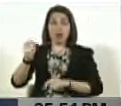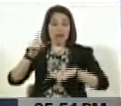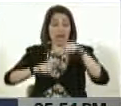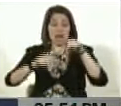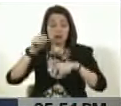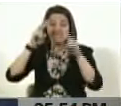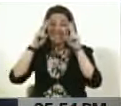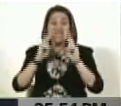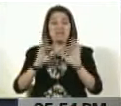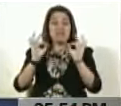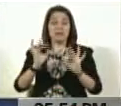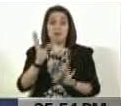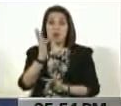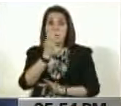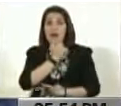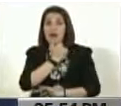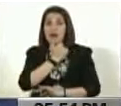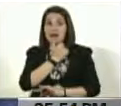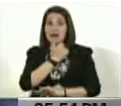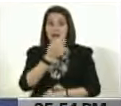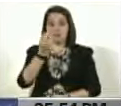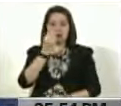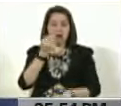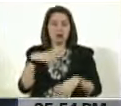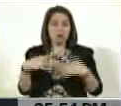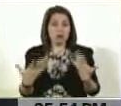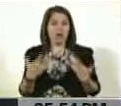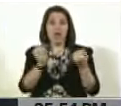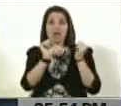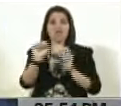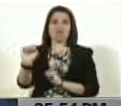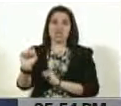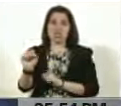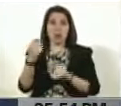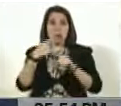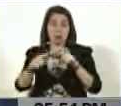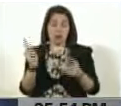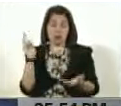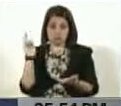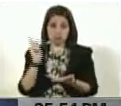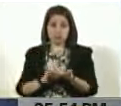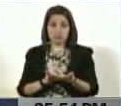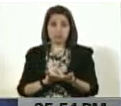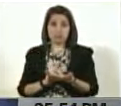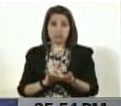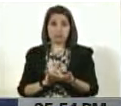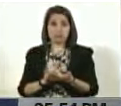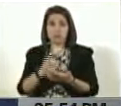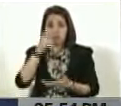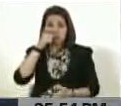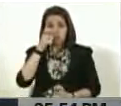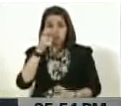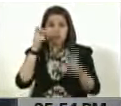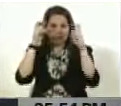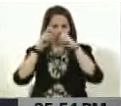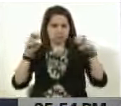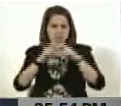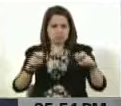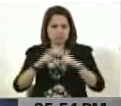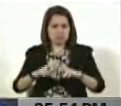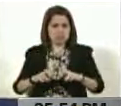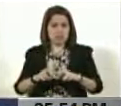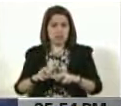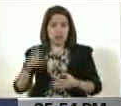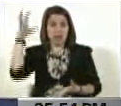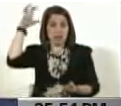las necesarias y aptas para el consumo humano, es lo que están defendiendo. Cuando nosotros vinimos, iniciamos la inspección en la llamada